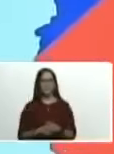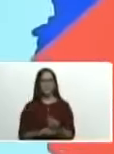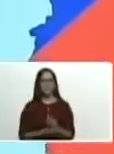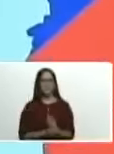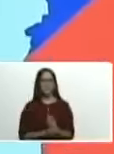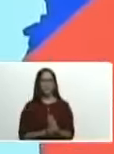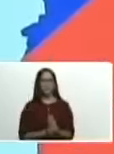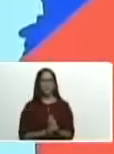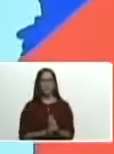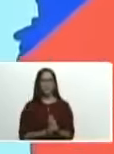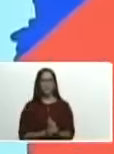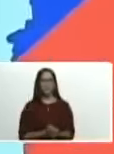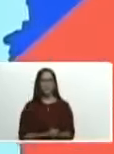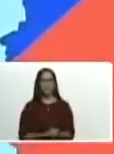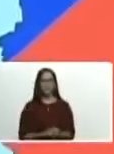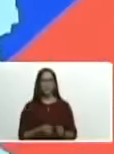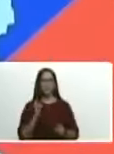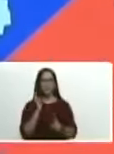directa,